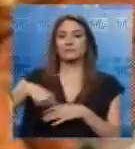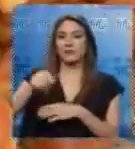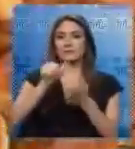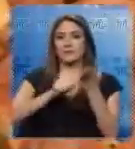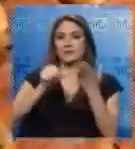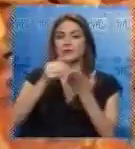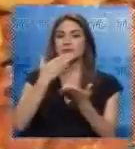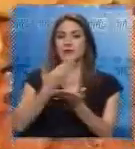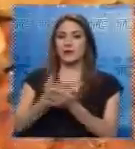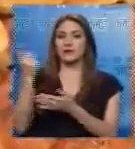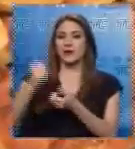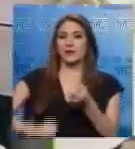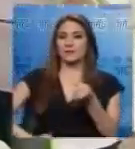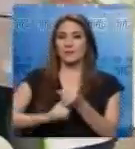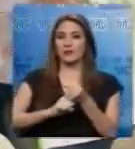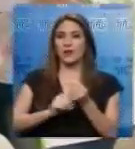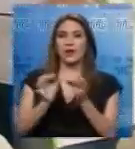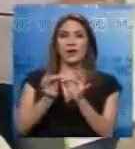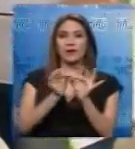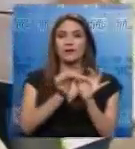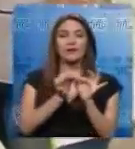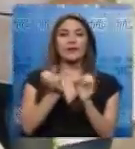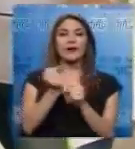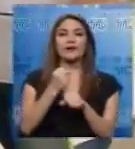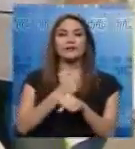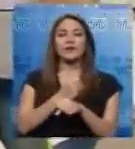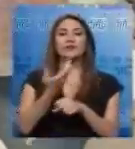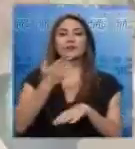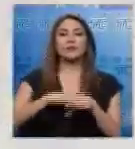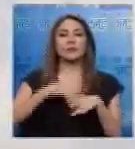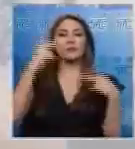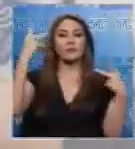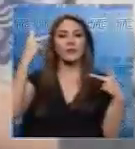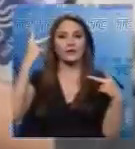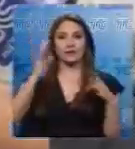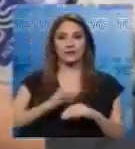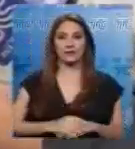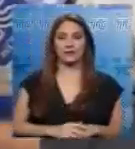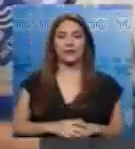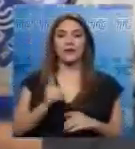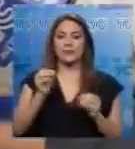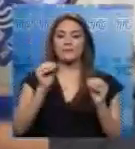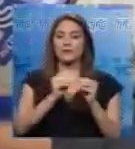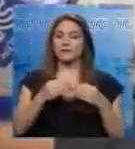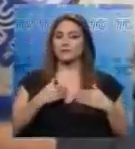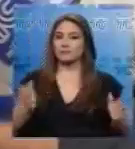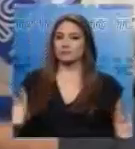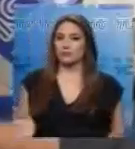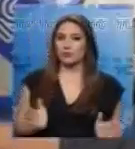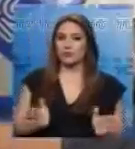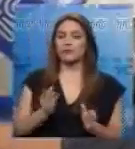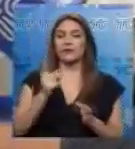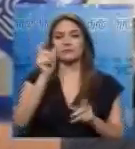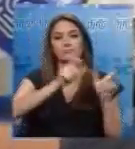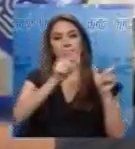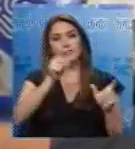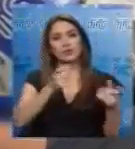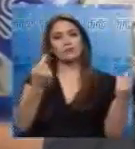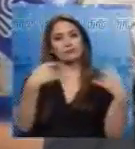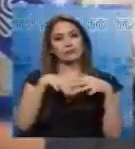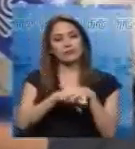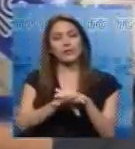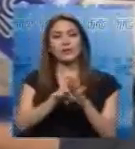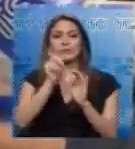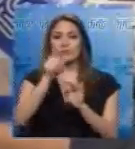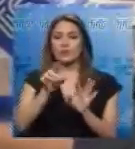ministra, se encuentra ejecutando en primera instancia la política de cero ocio. Esto es promover e insertar a los privados